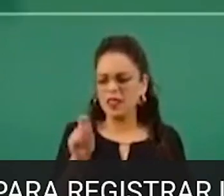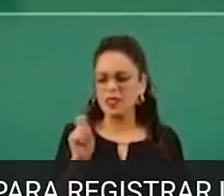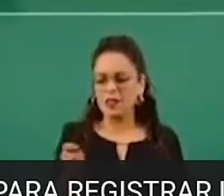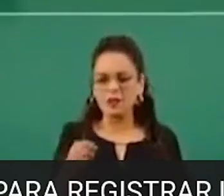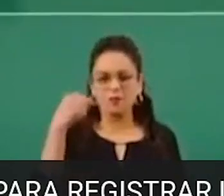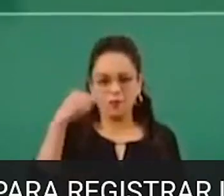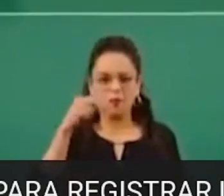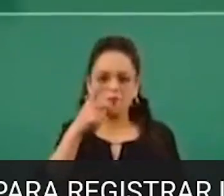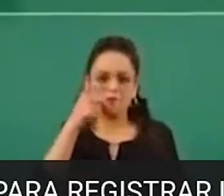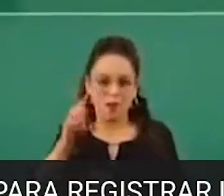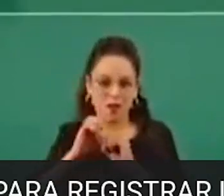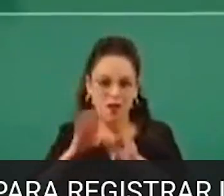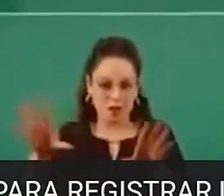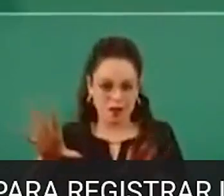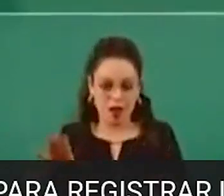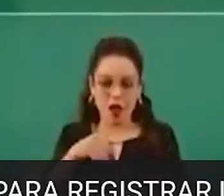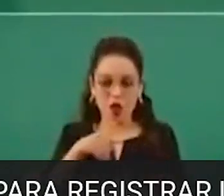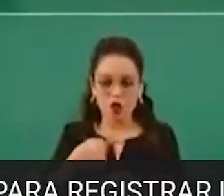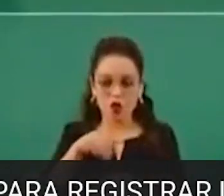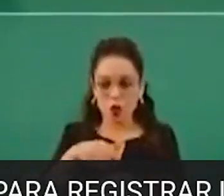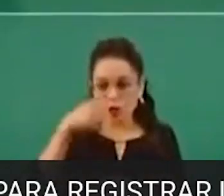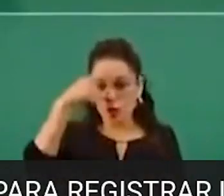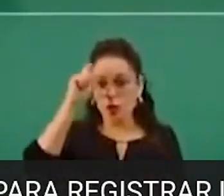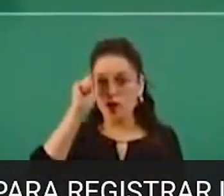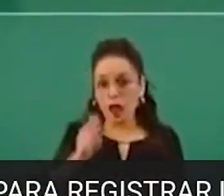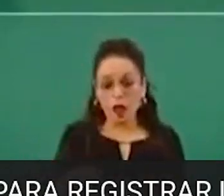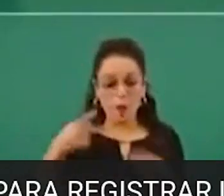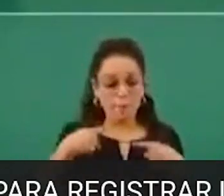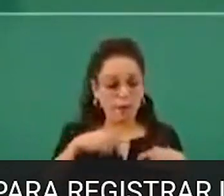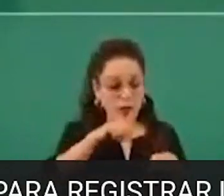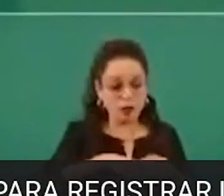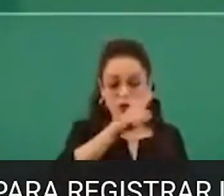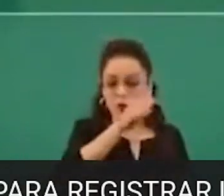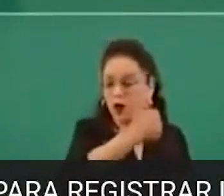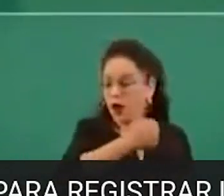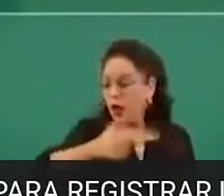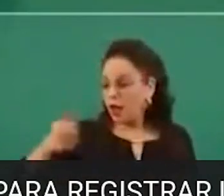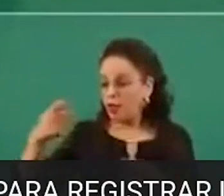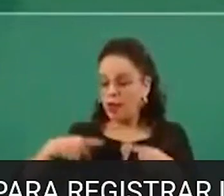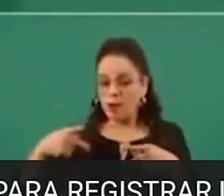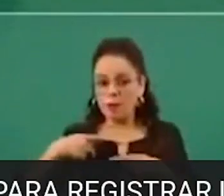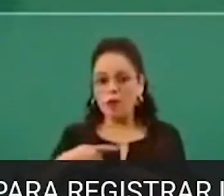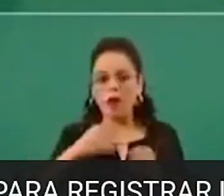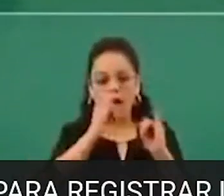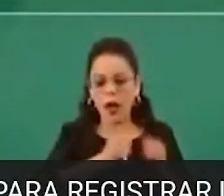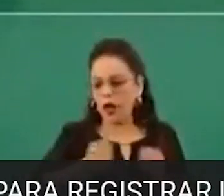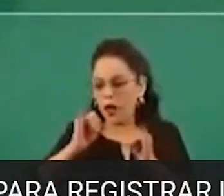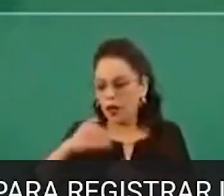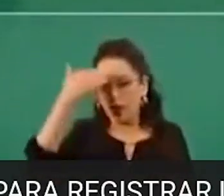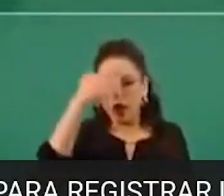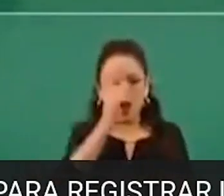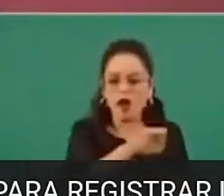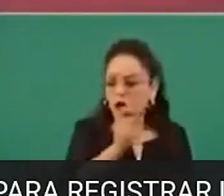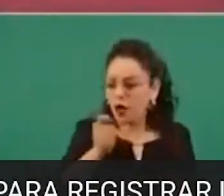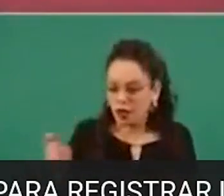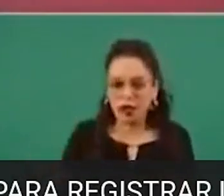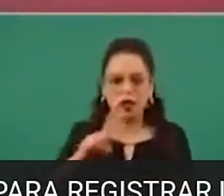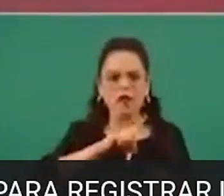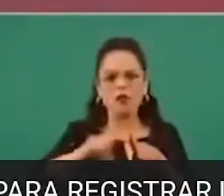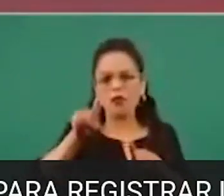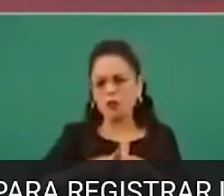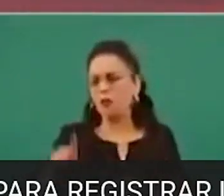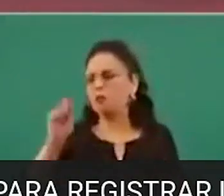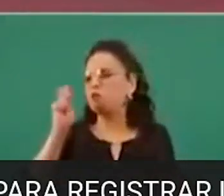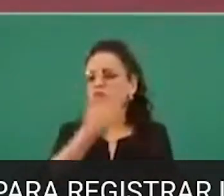nombre lo indica, el número de identificación personal de toda la población, para usos múltiples, para